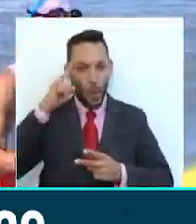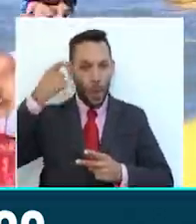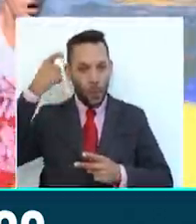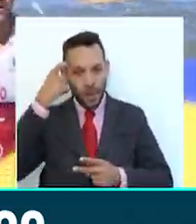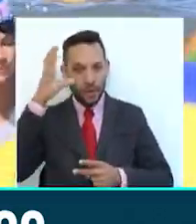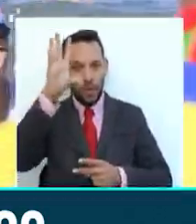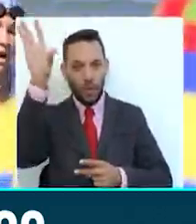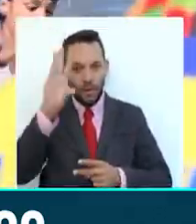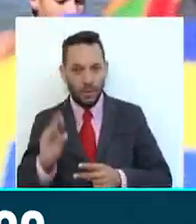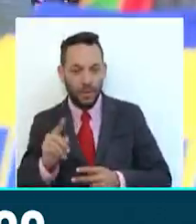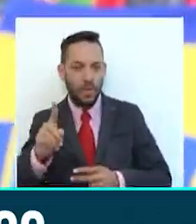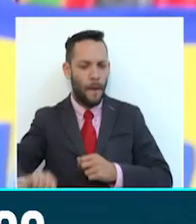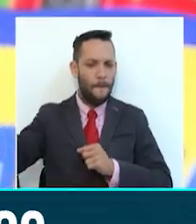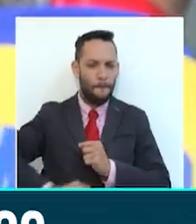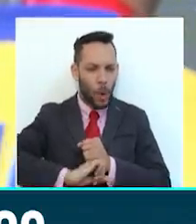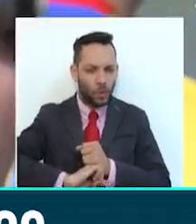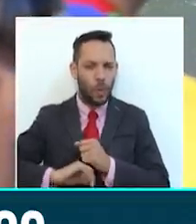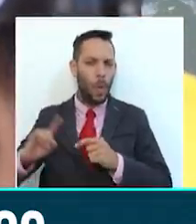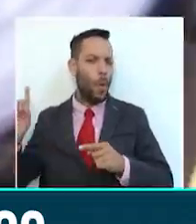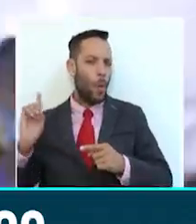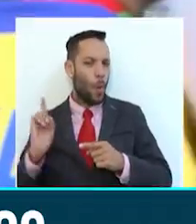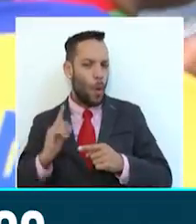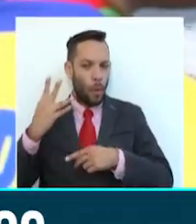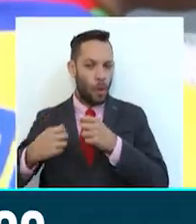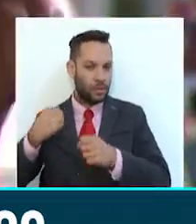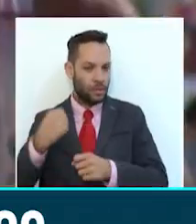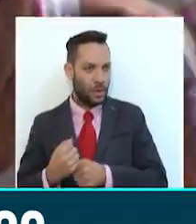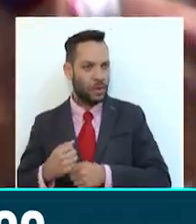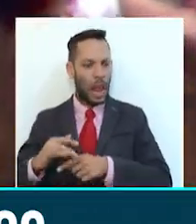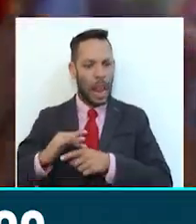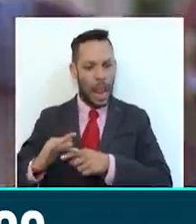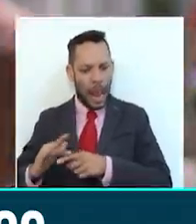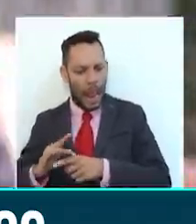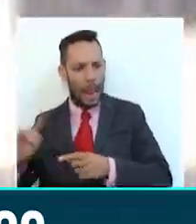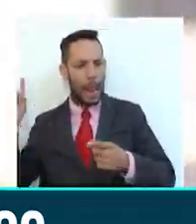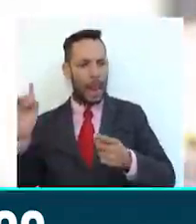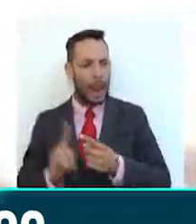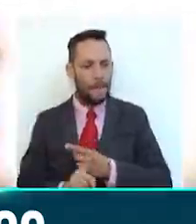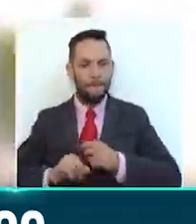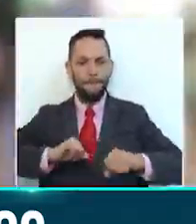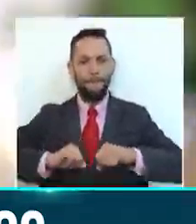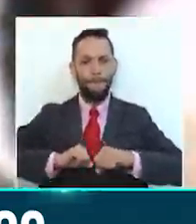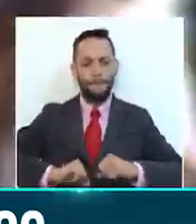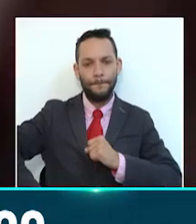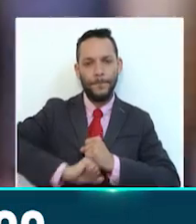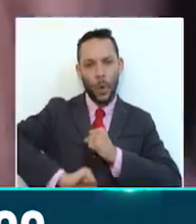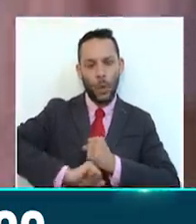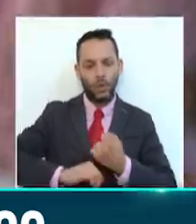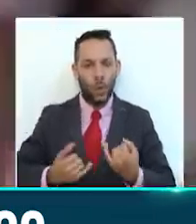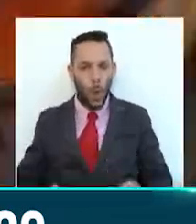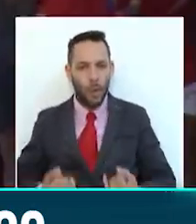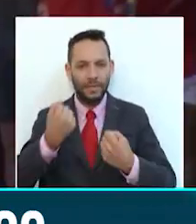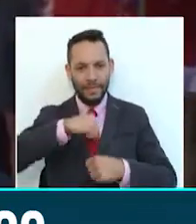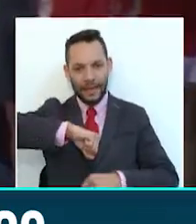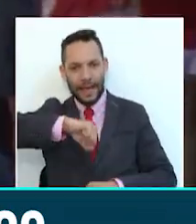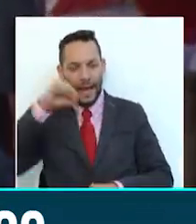y ese apoyo que recibí durante estos 4 años previos a Juegos Nacionales, de verdad fue como clave para lograr esta